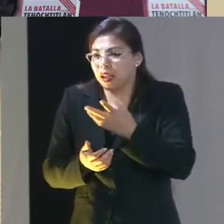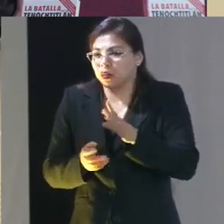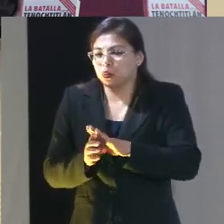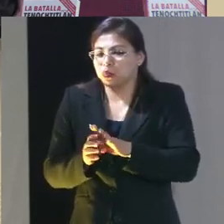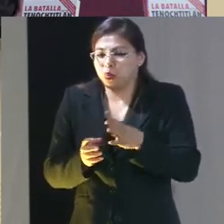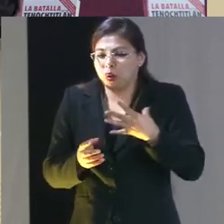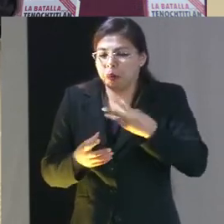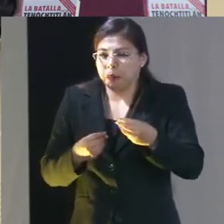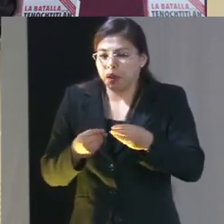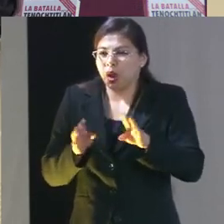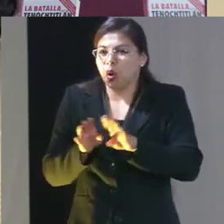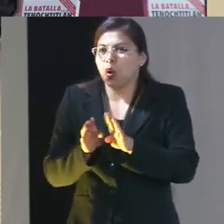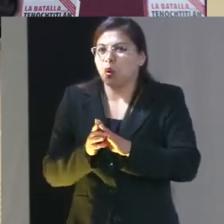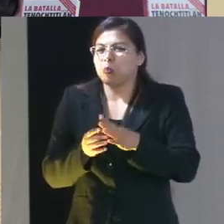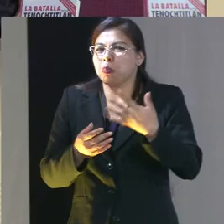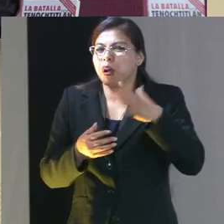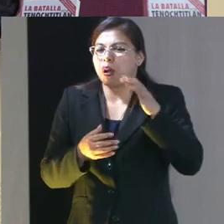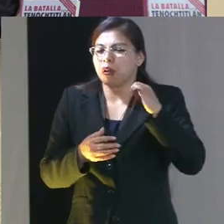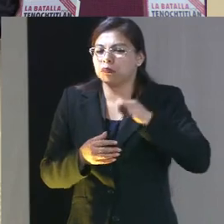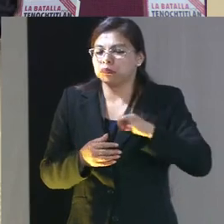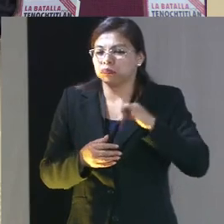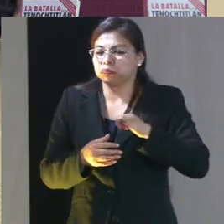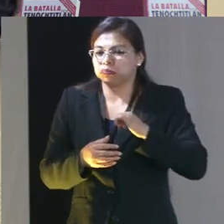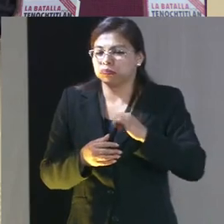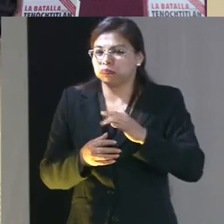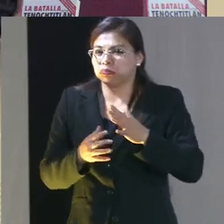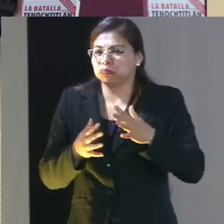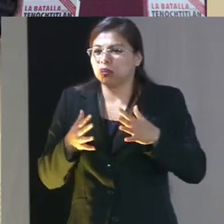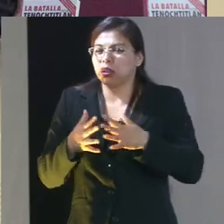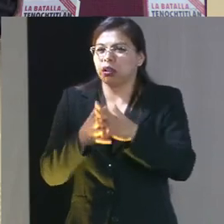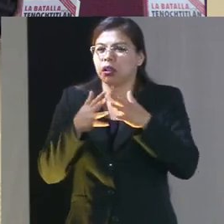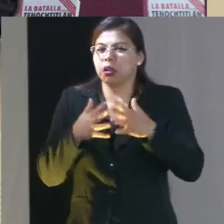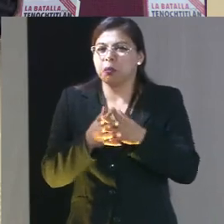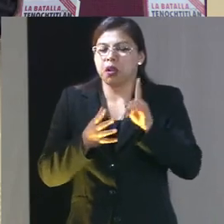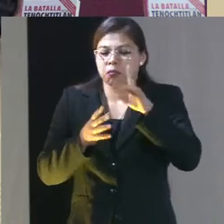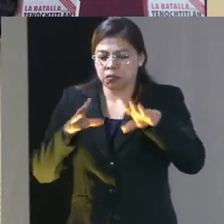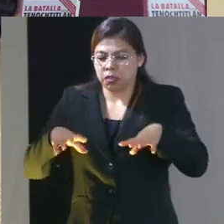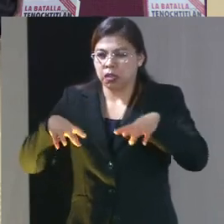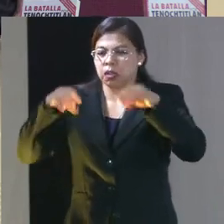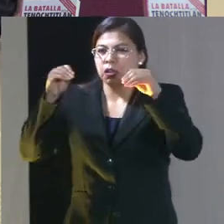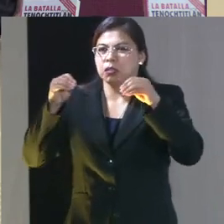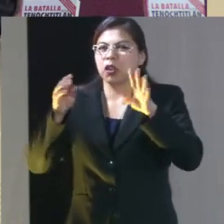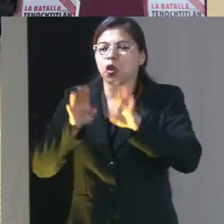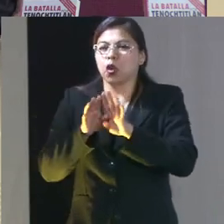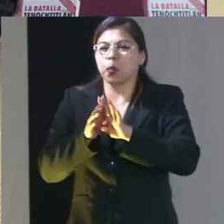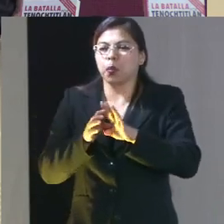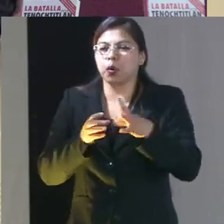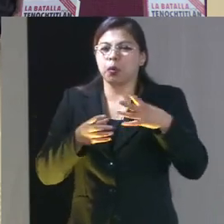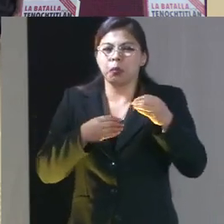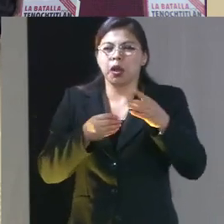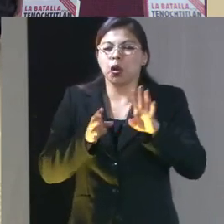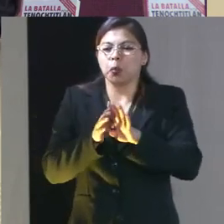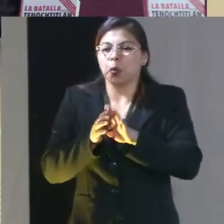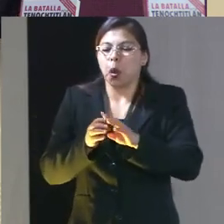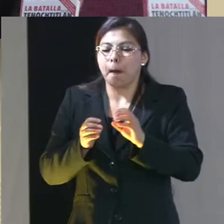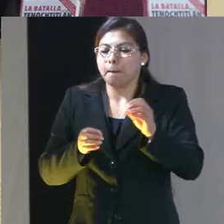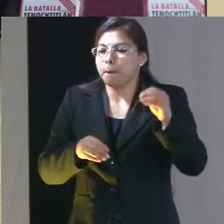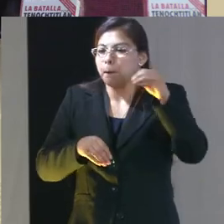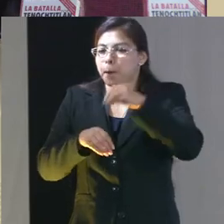como lo era en las guerras medievales, donde cuando se sitiaba a un castillo se contaminaba con animales muertos